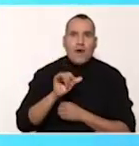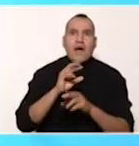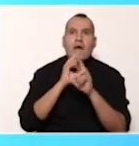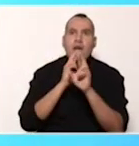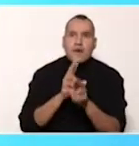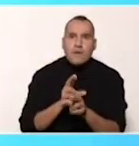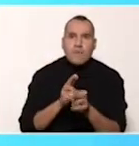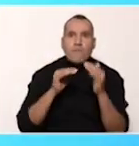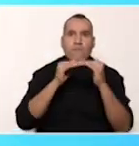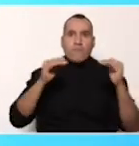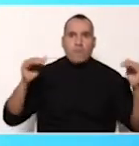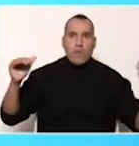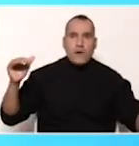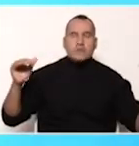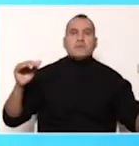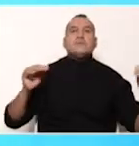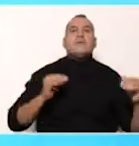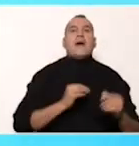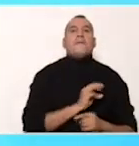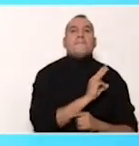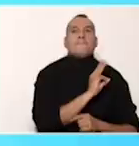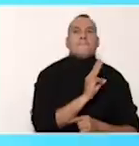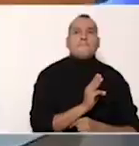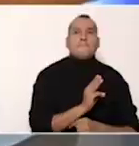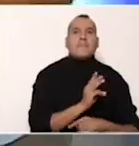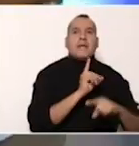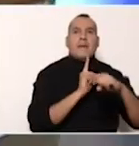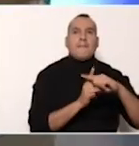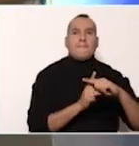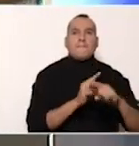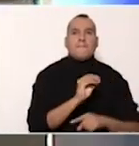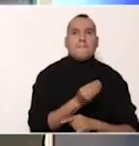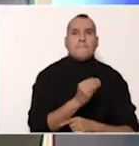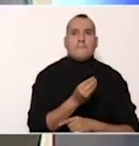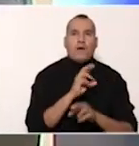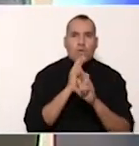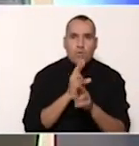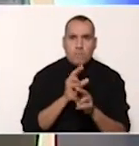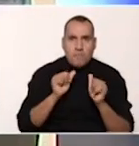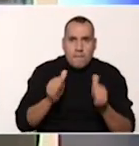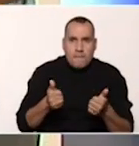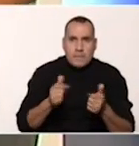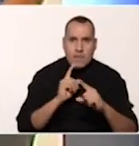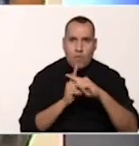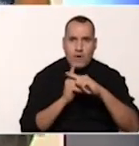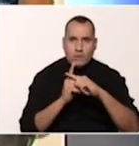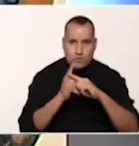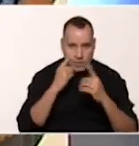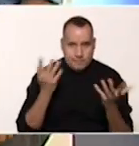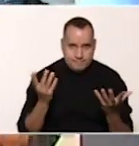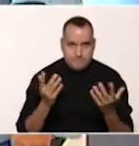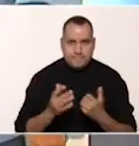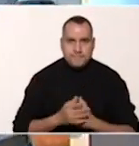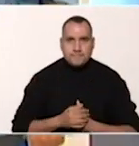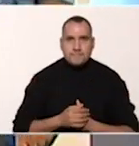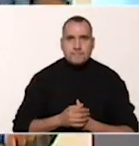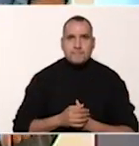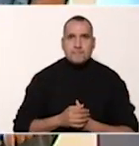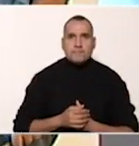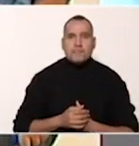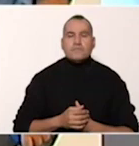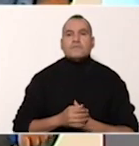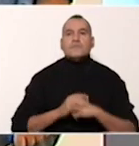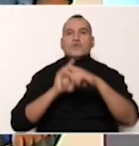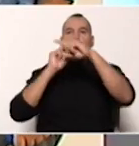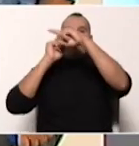X más Q de X. Vamos ahora a empezar a sumar esos dos polinomios. Los dos polinomios